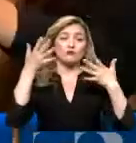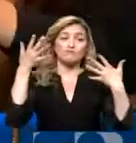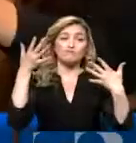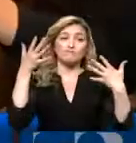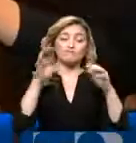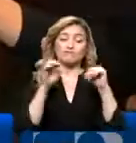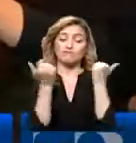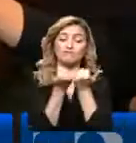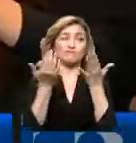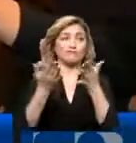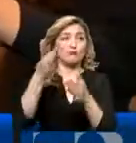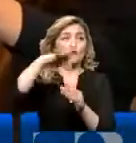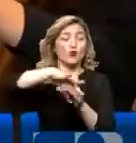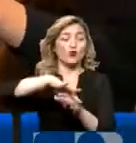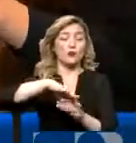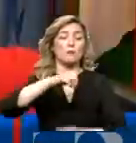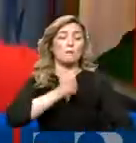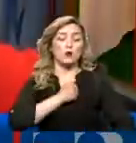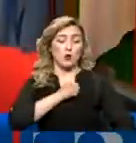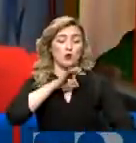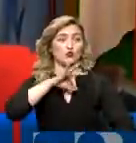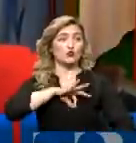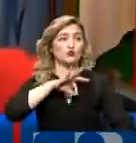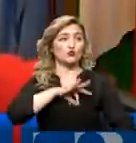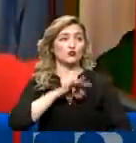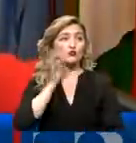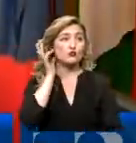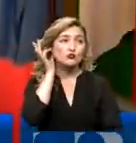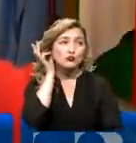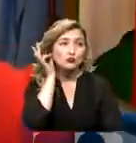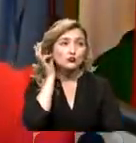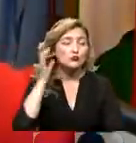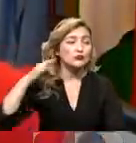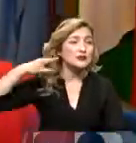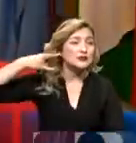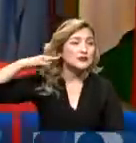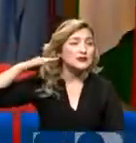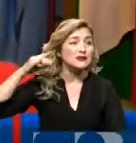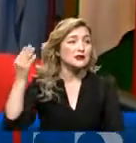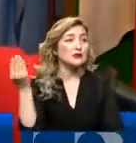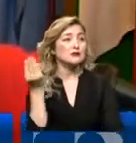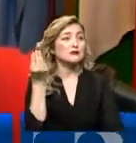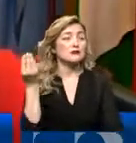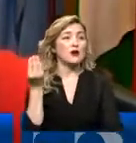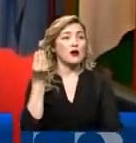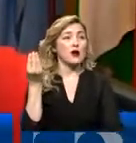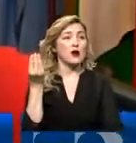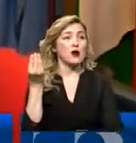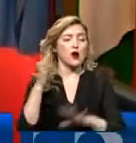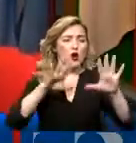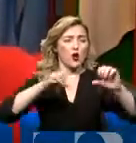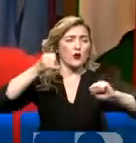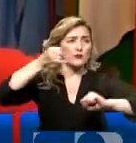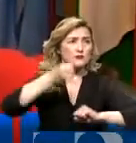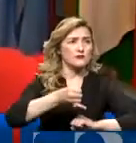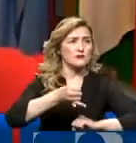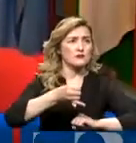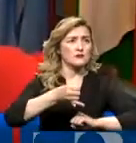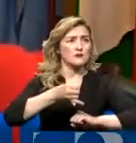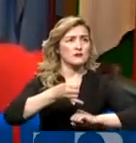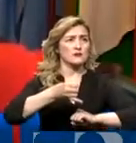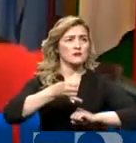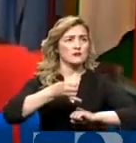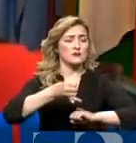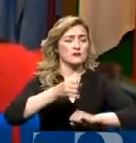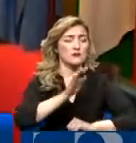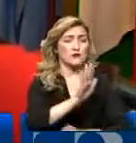los legisladores voten según su conciencia. Si a una mujer, a una niña, a un adolescente, la ultrajan, la violan, y es